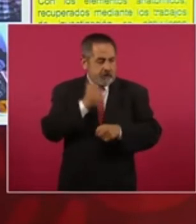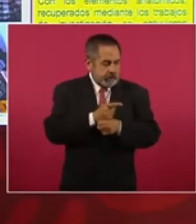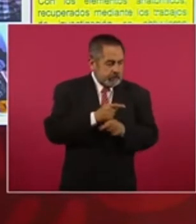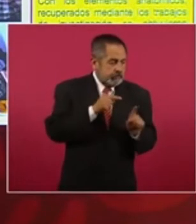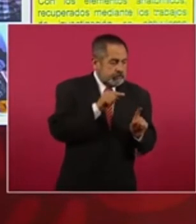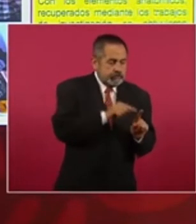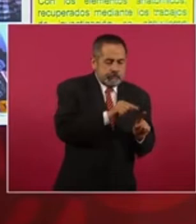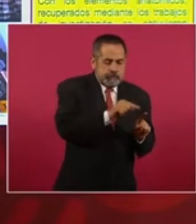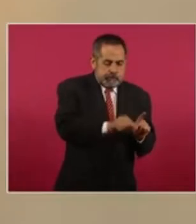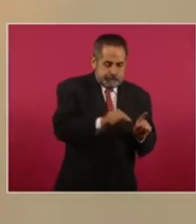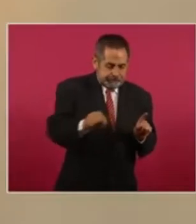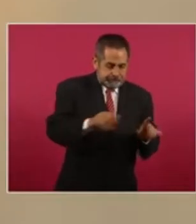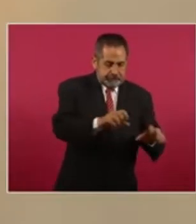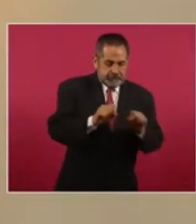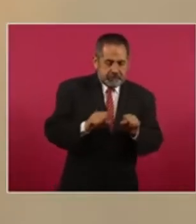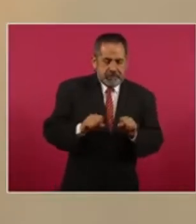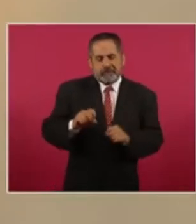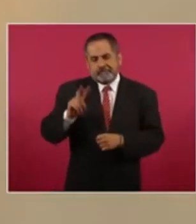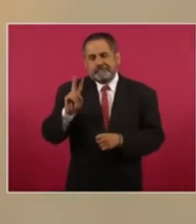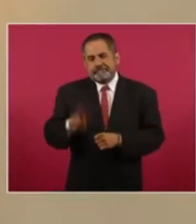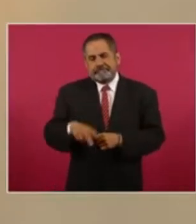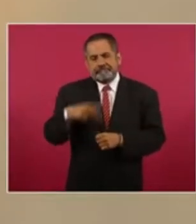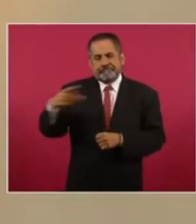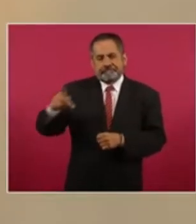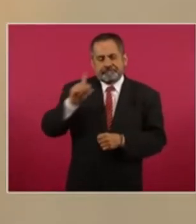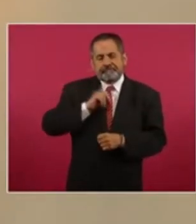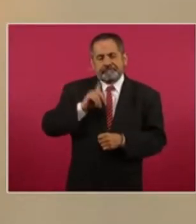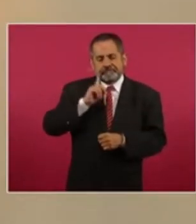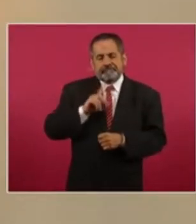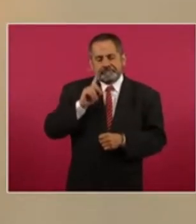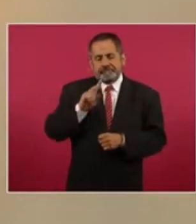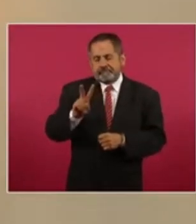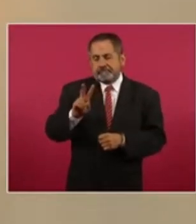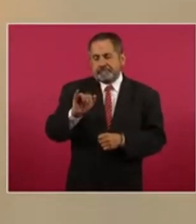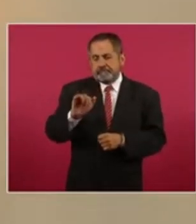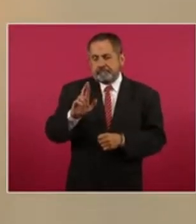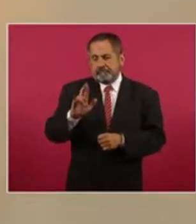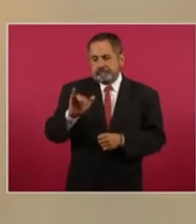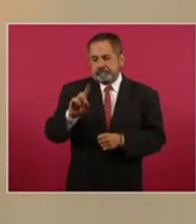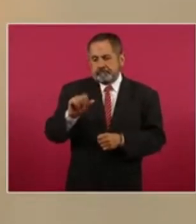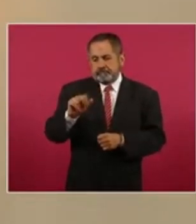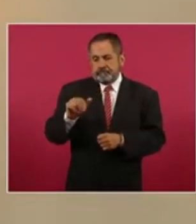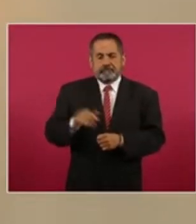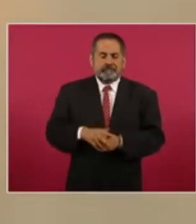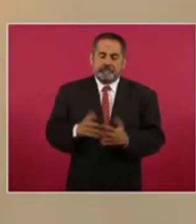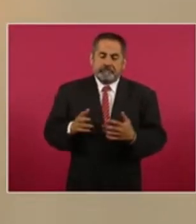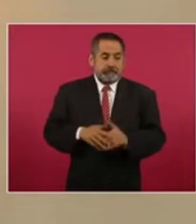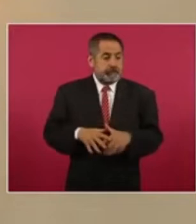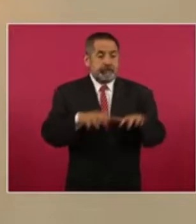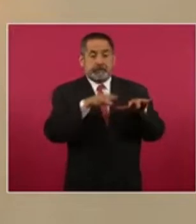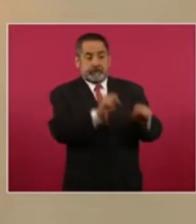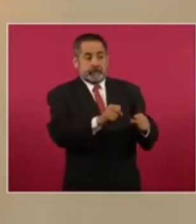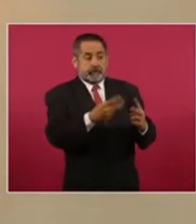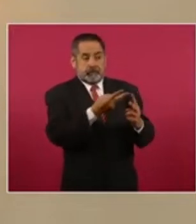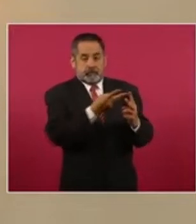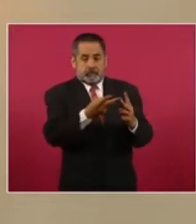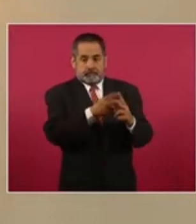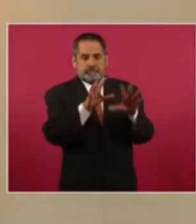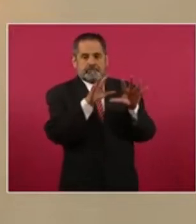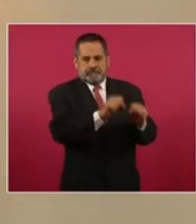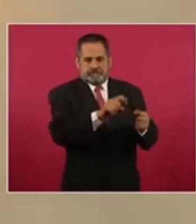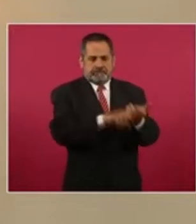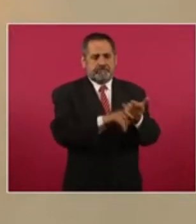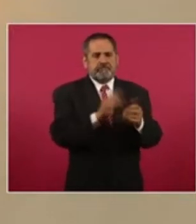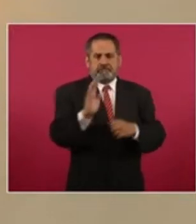corresponden a la víctima, es decir, a Viridiana. Ya están detenidos los dos copartícipes